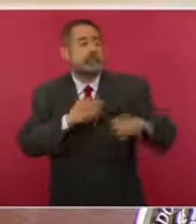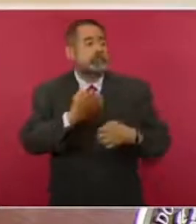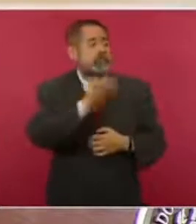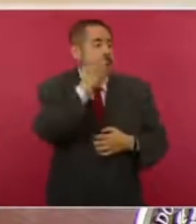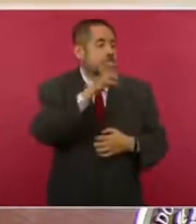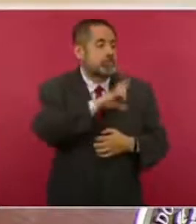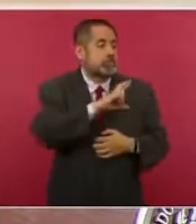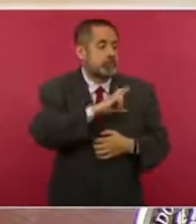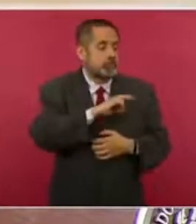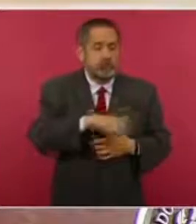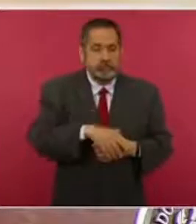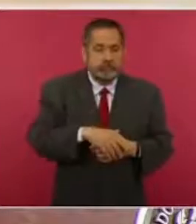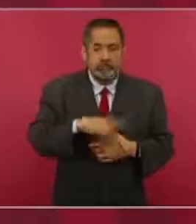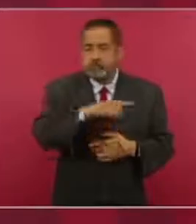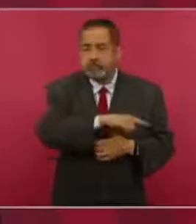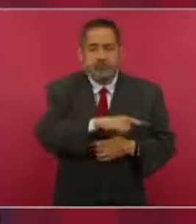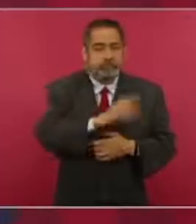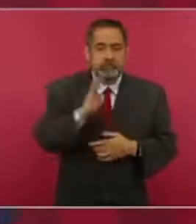dejaron